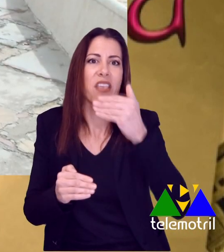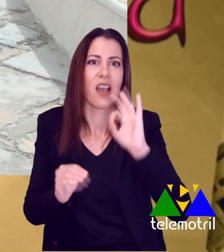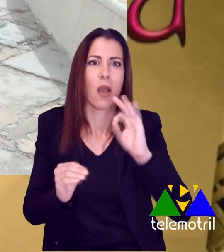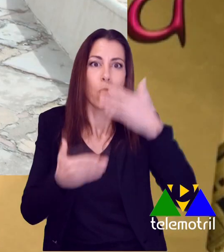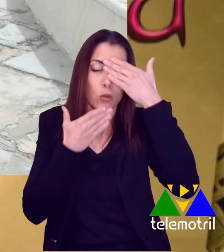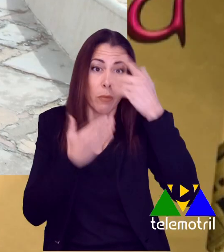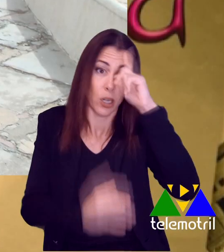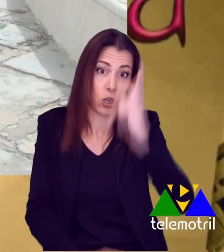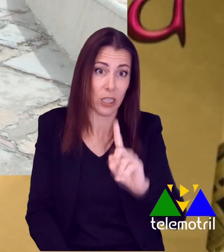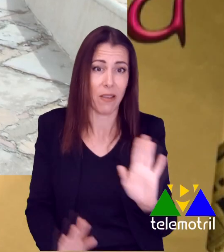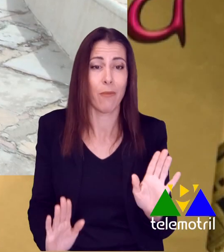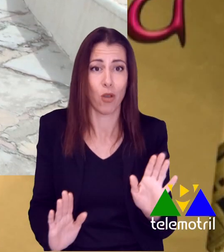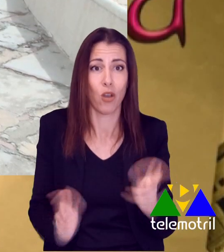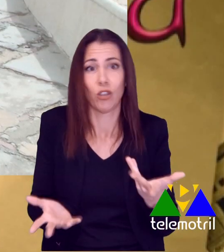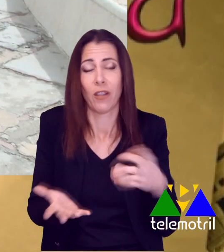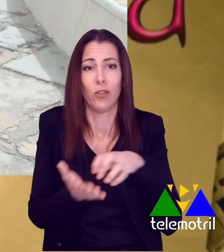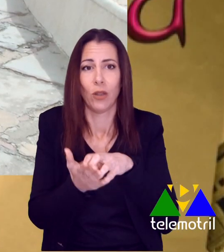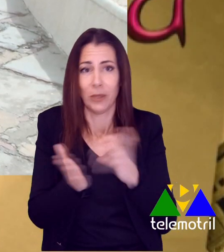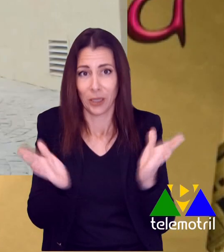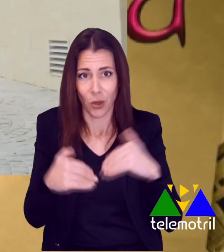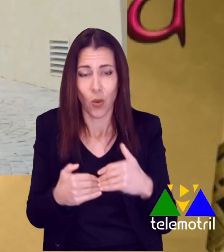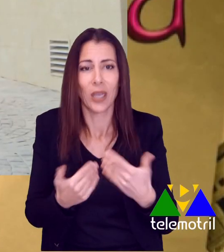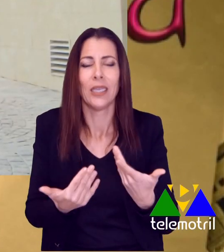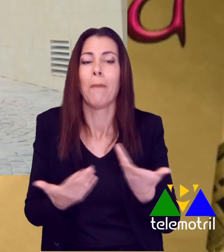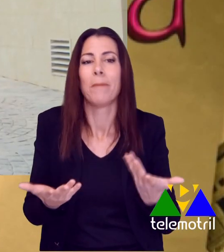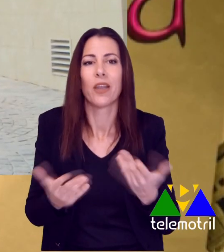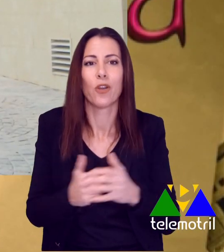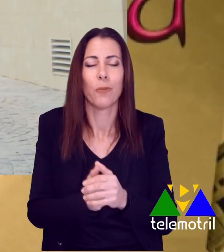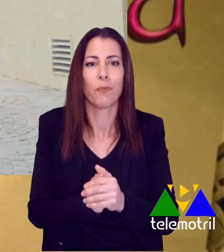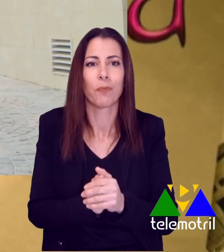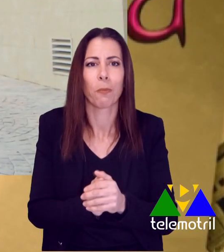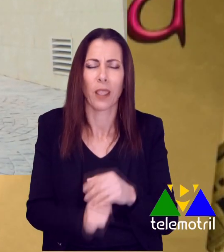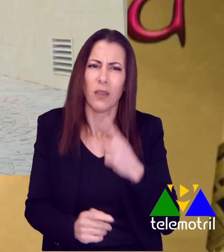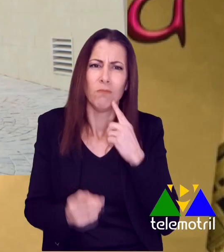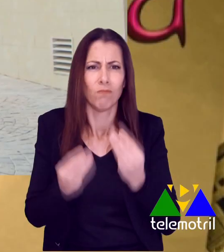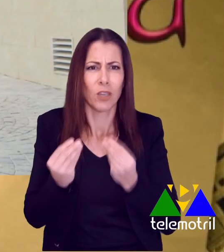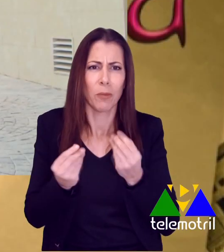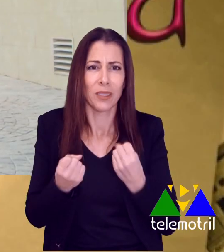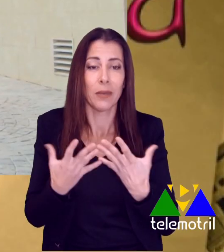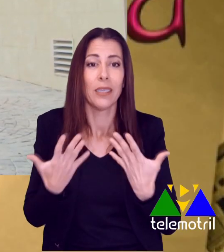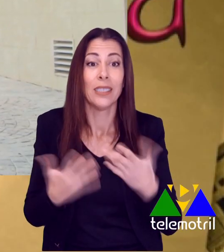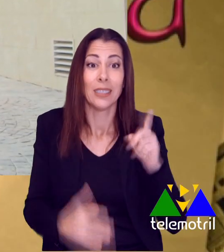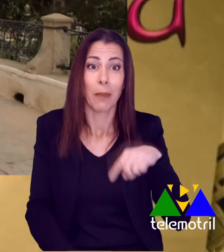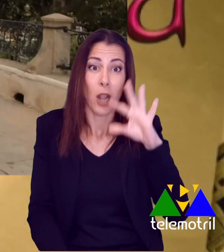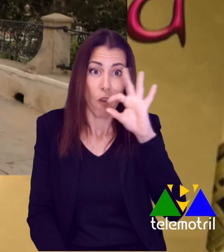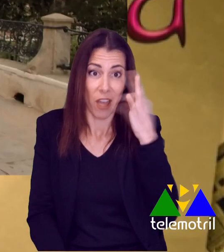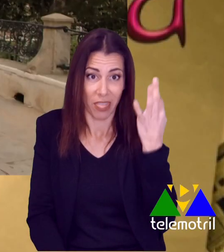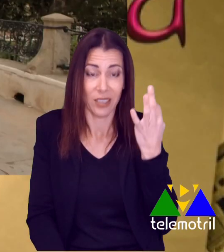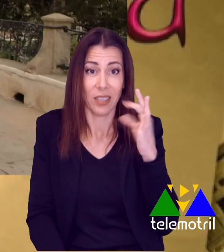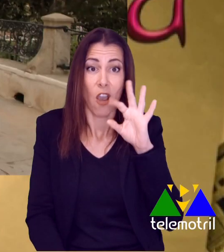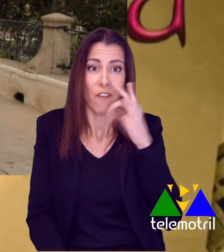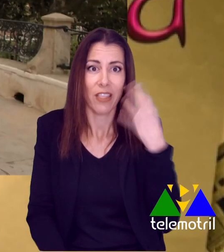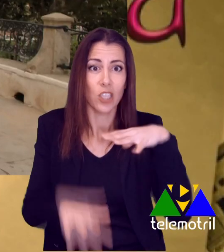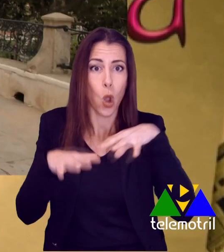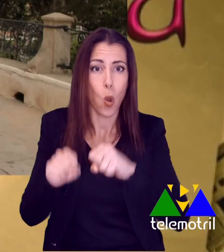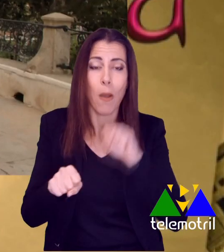no lo sabemos, ¿no? Es decir, que indudablemente, de todas maneras, el sitio... Tiene toda la pinta, tiene toda la pinta. Incluso los franceses, cuando los franceses